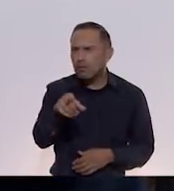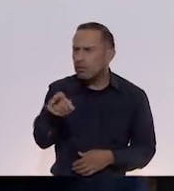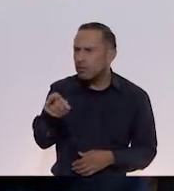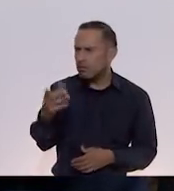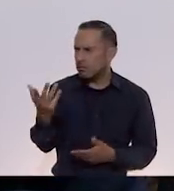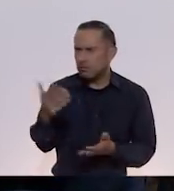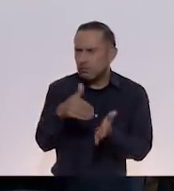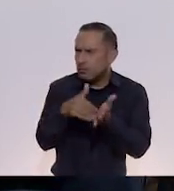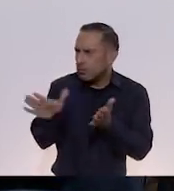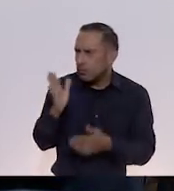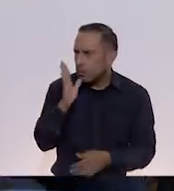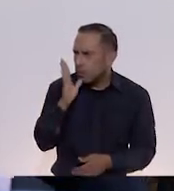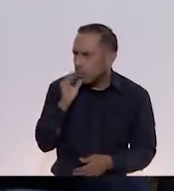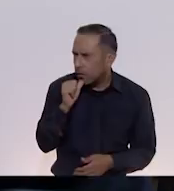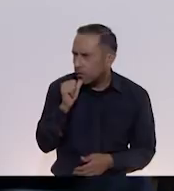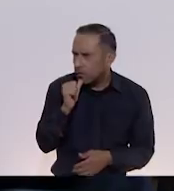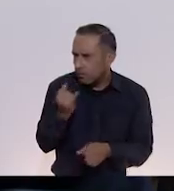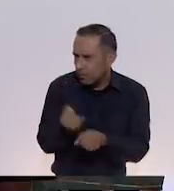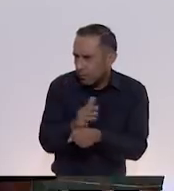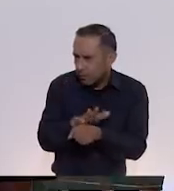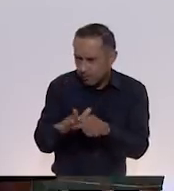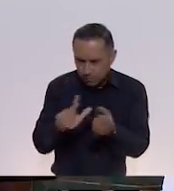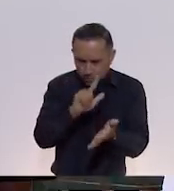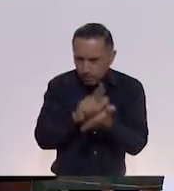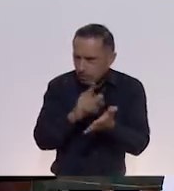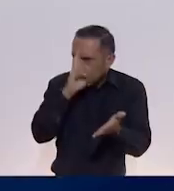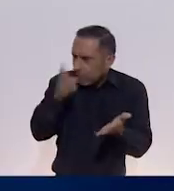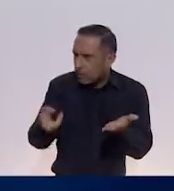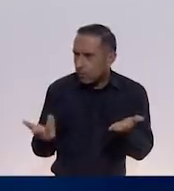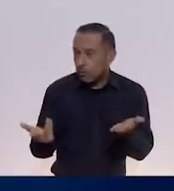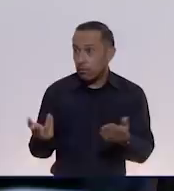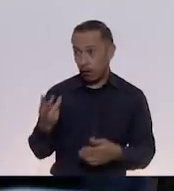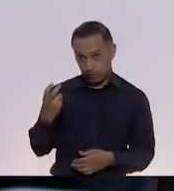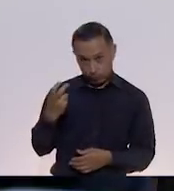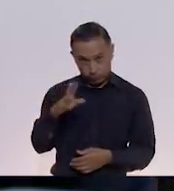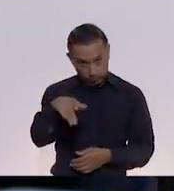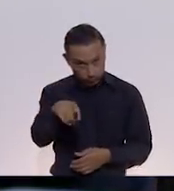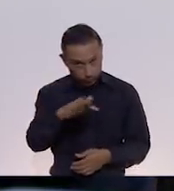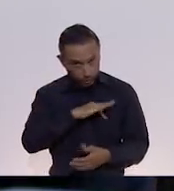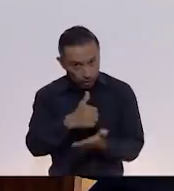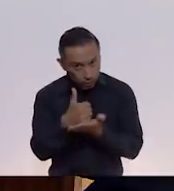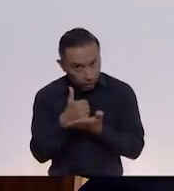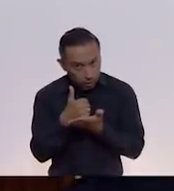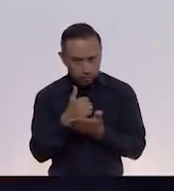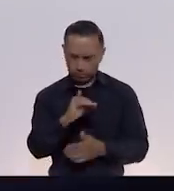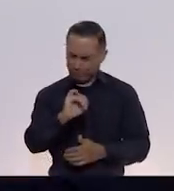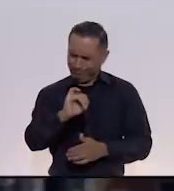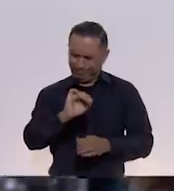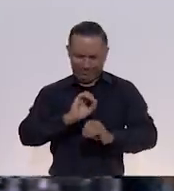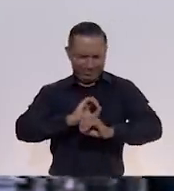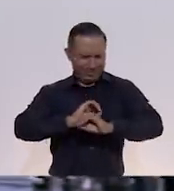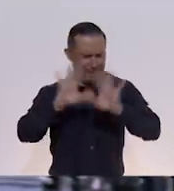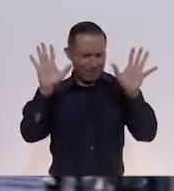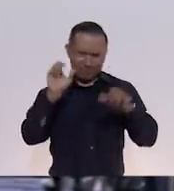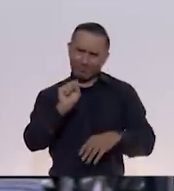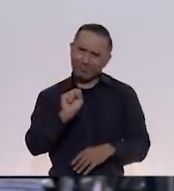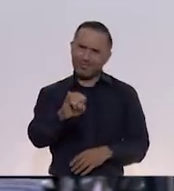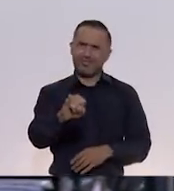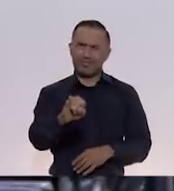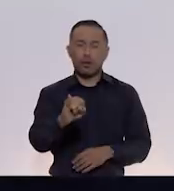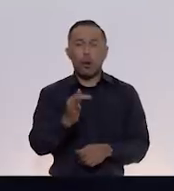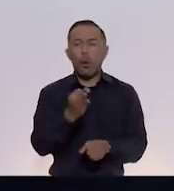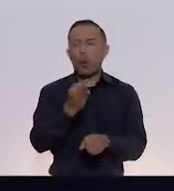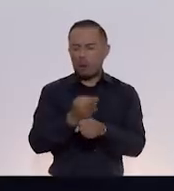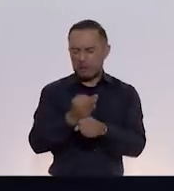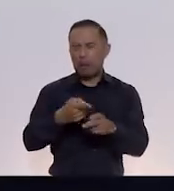eso. Simple y sencillamente es ilegal. ¿Qué? Entonces, ¿puede ayudarnos? Claro que sí. Ahorita mismo empiezo